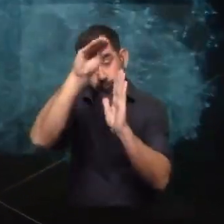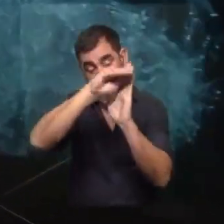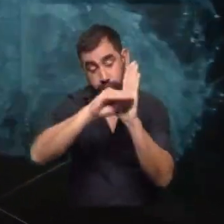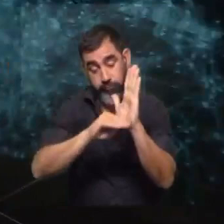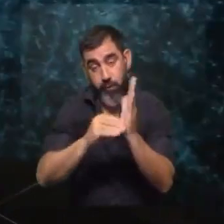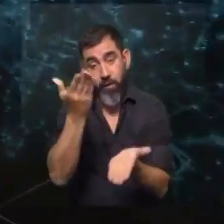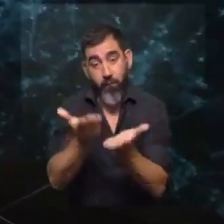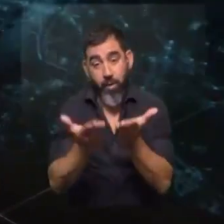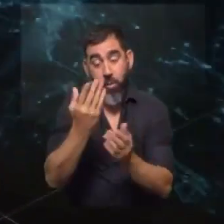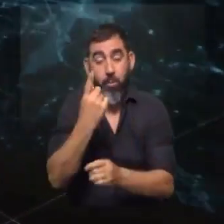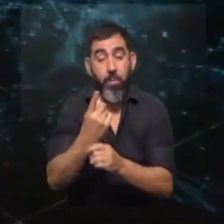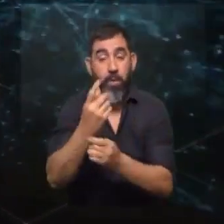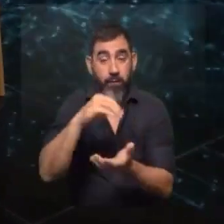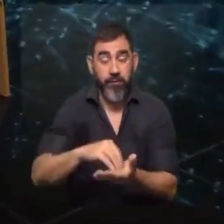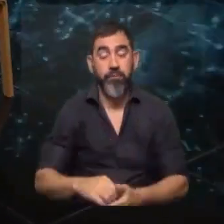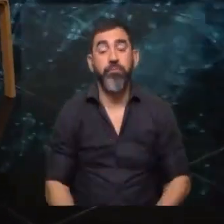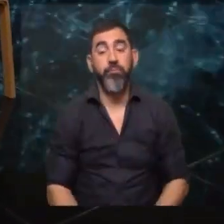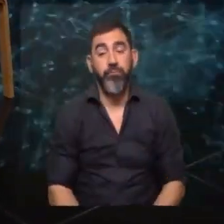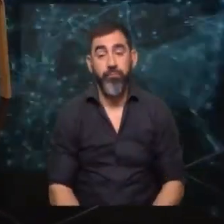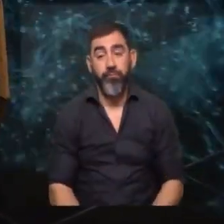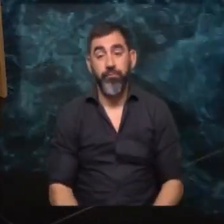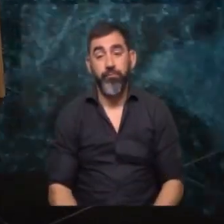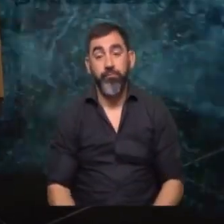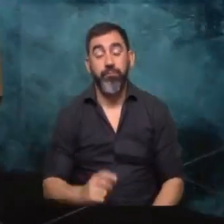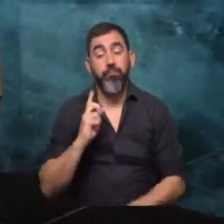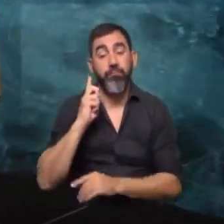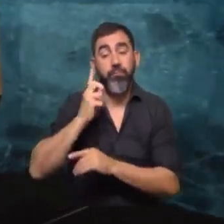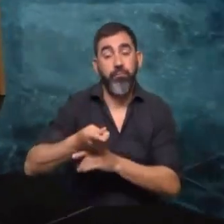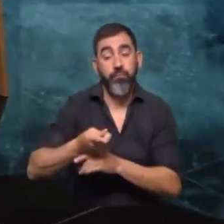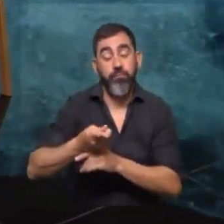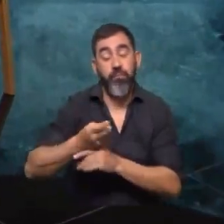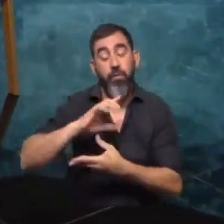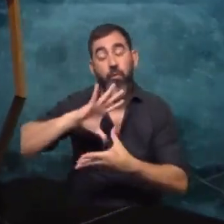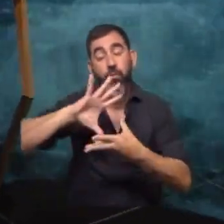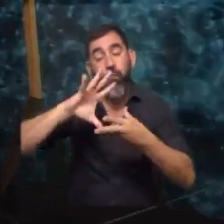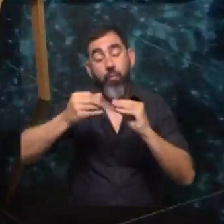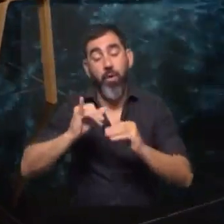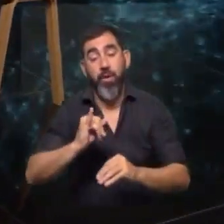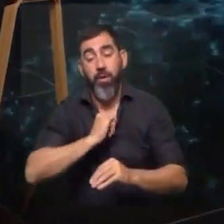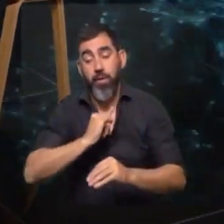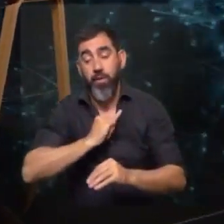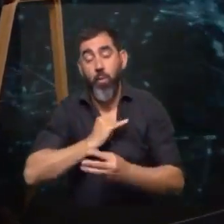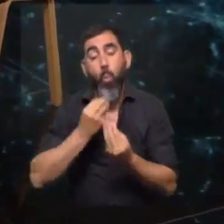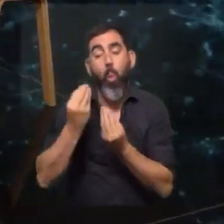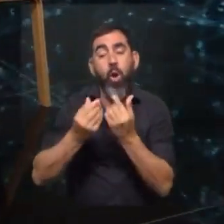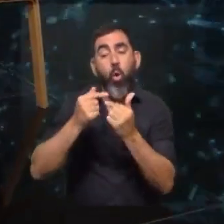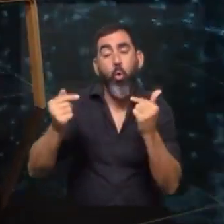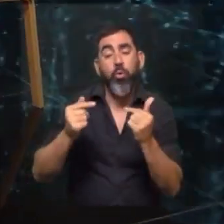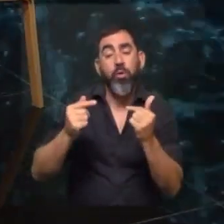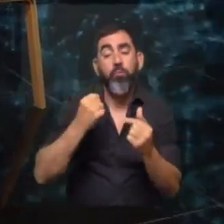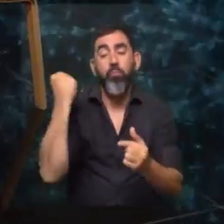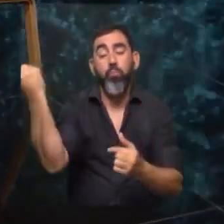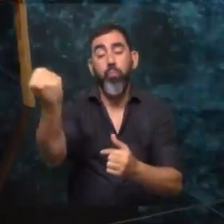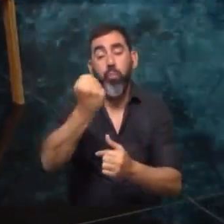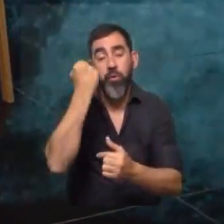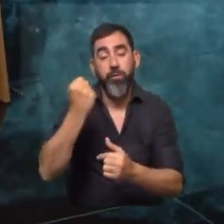están evaluados en esta primera versión, y definimos una serie de dimensiones para identificar cuáles eran los elementos que nosotros considerábamos relevantes.